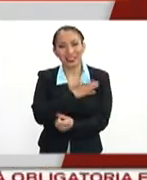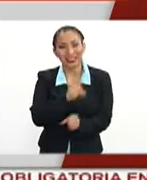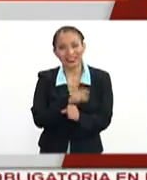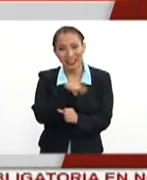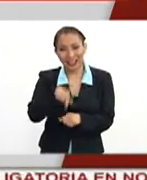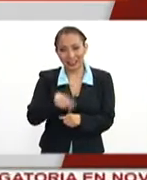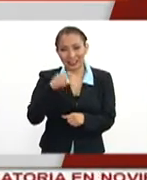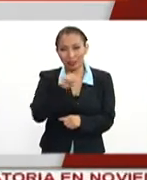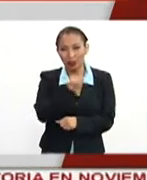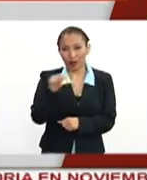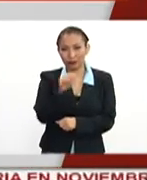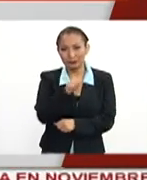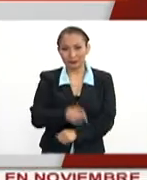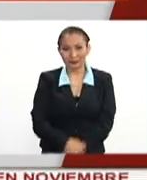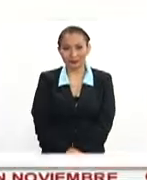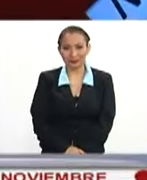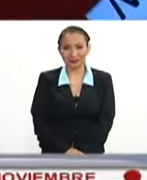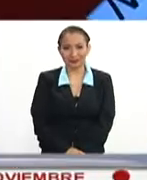días desde la Ciudad de Toronto.